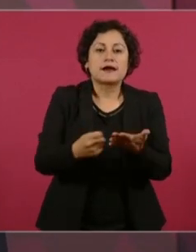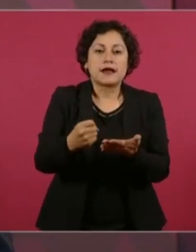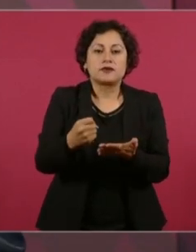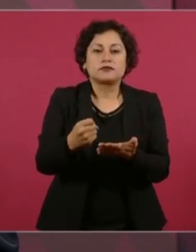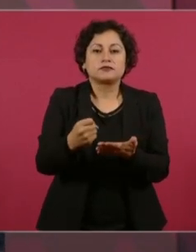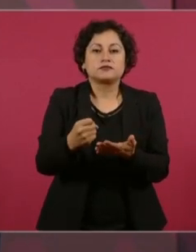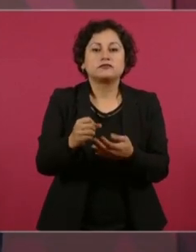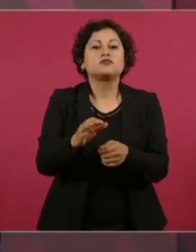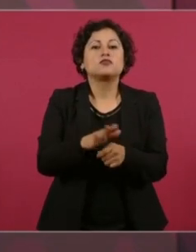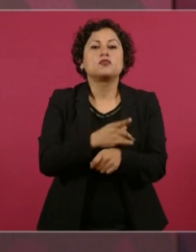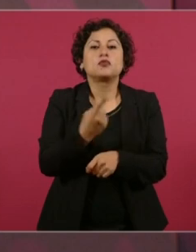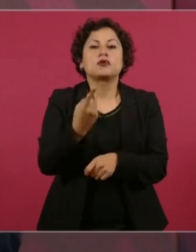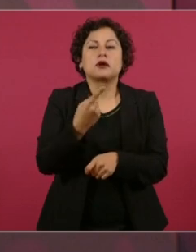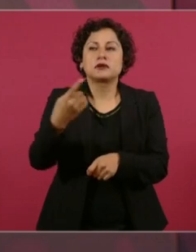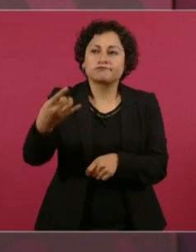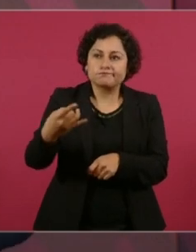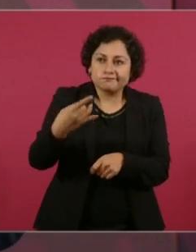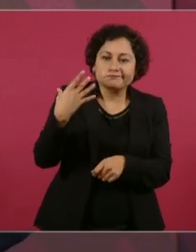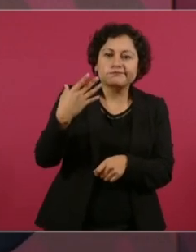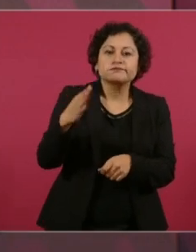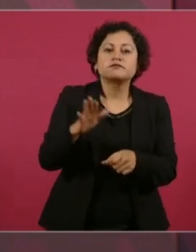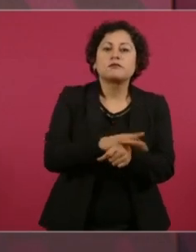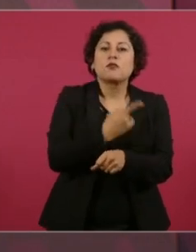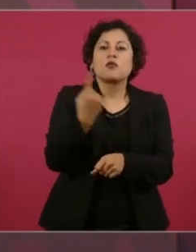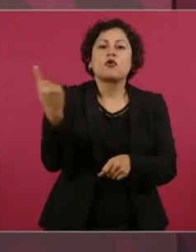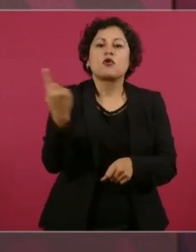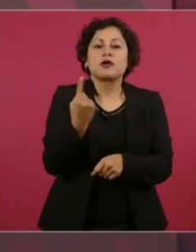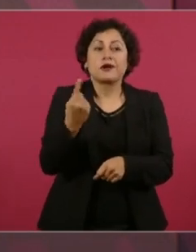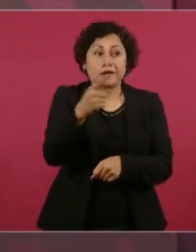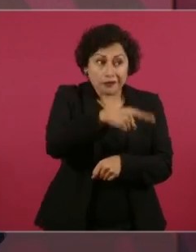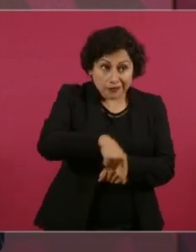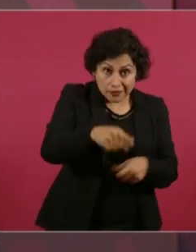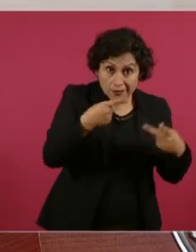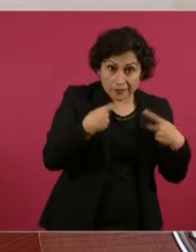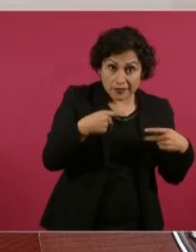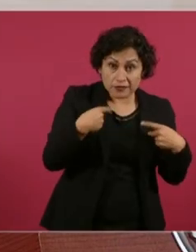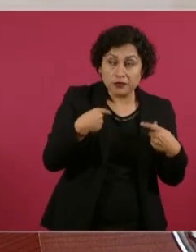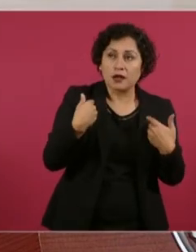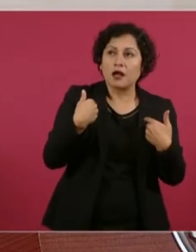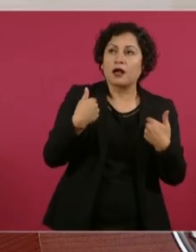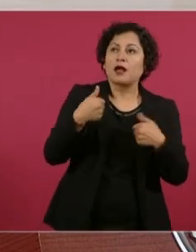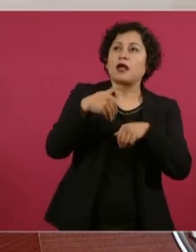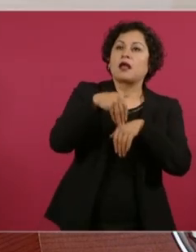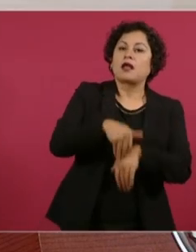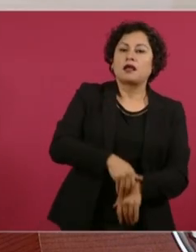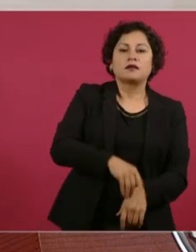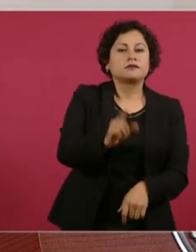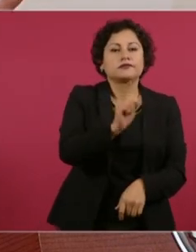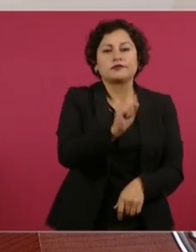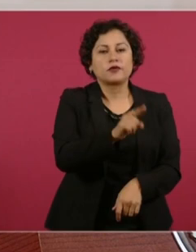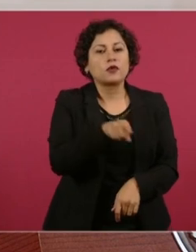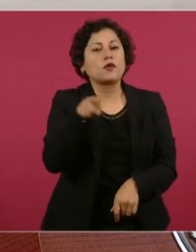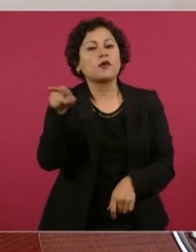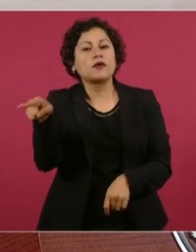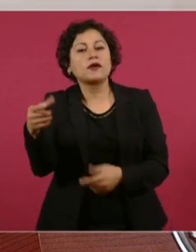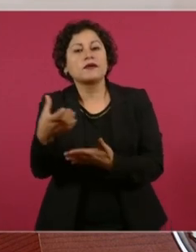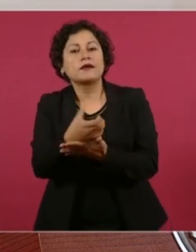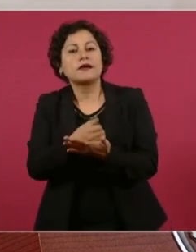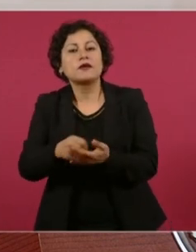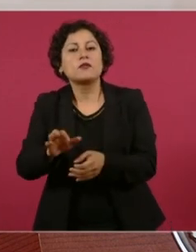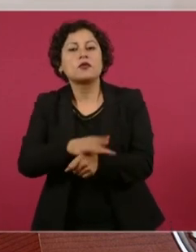nos ganaron porque rellenaron las urnas y falsificaron las actas, porque se robaron la elección.